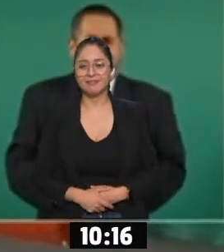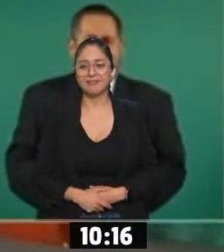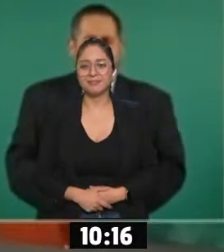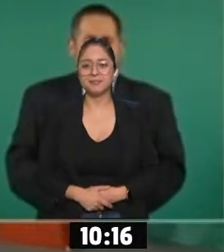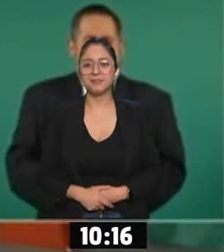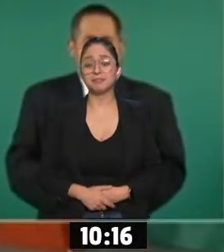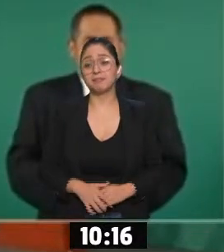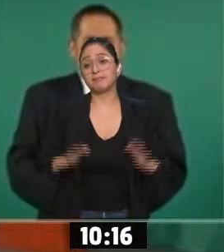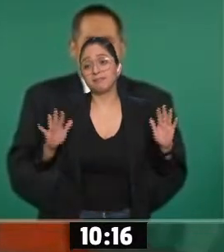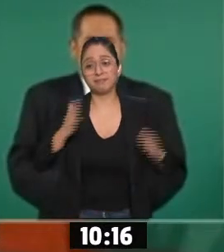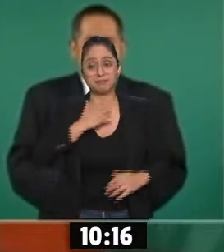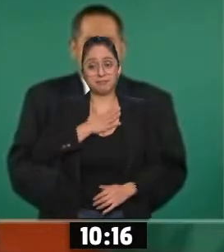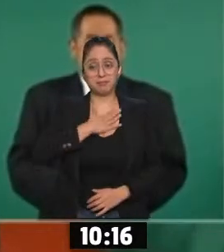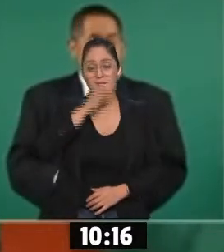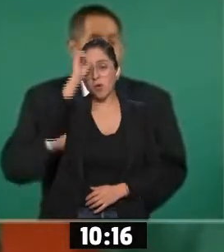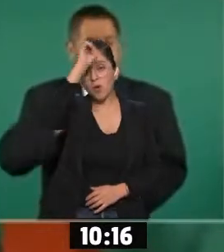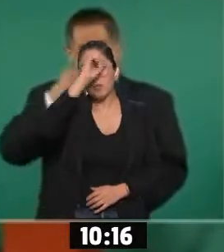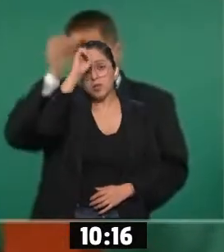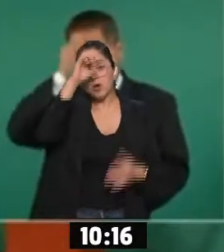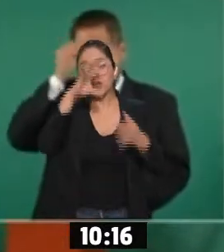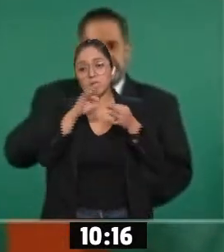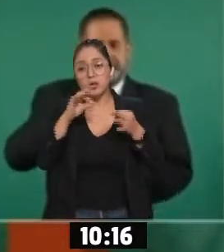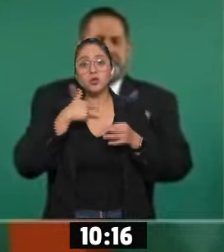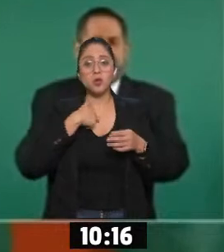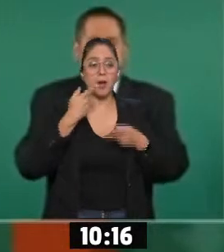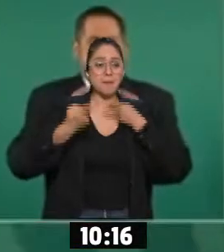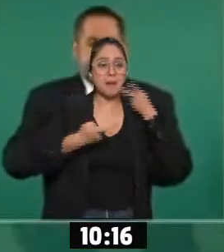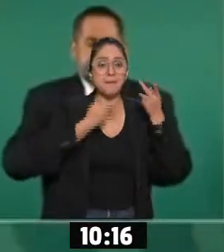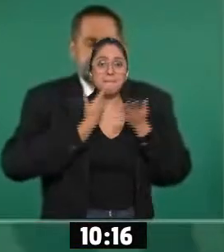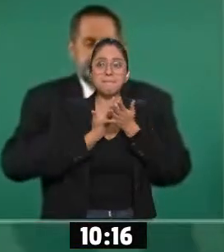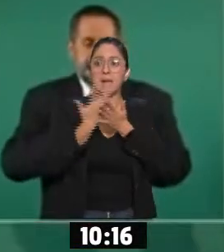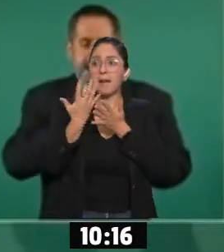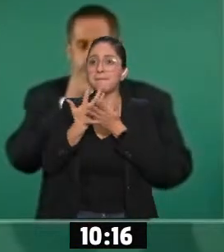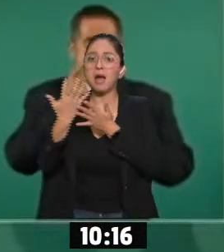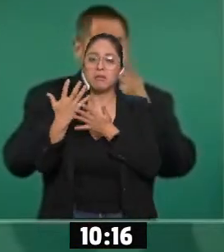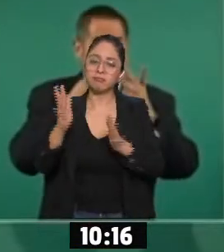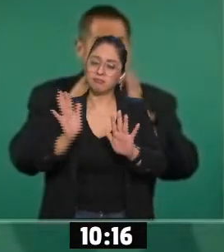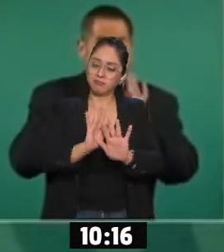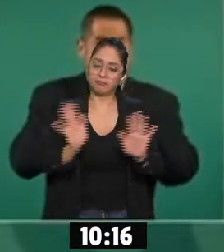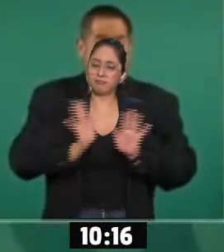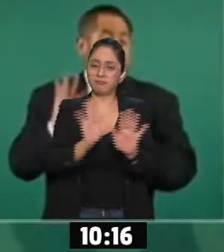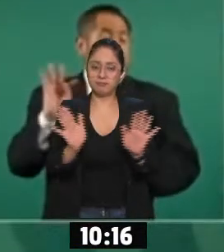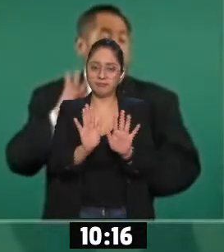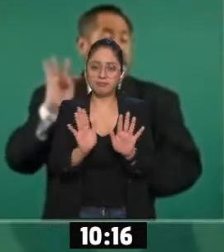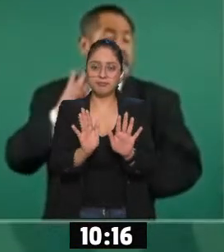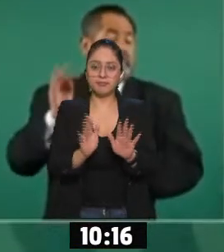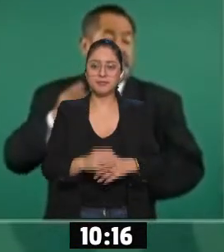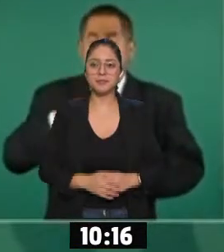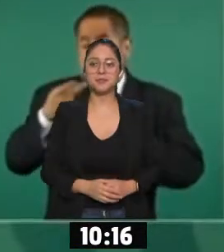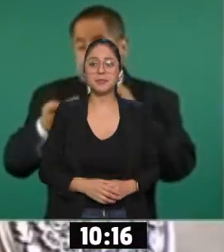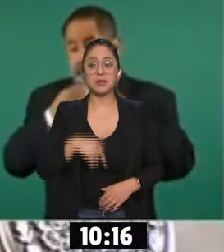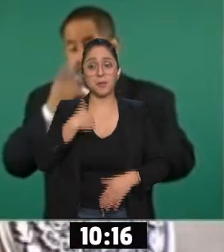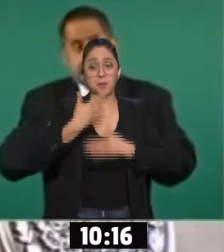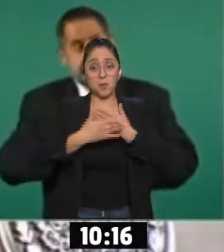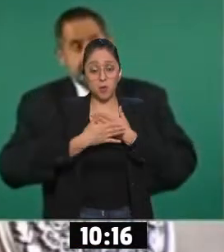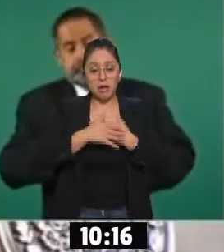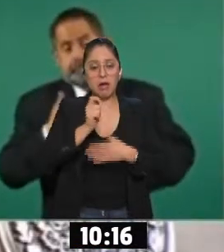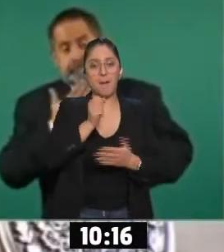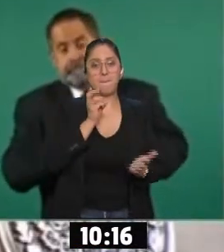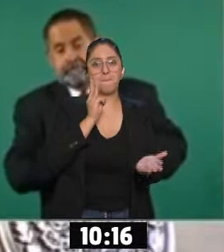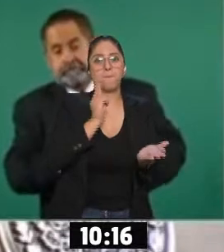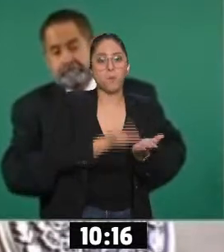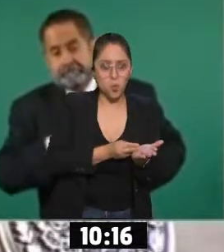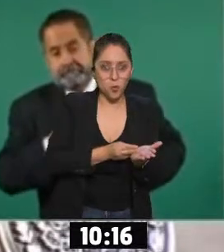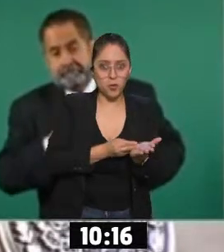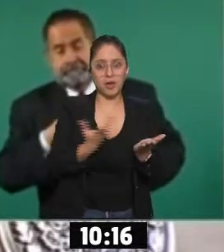Esa es mi opinión. Y no puedo hablar más porque si no me van a sancionar, me van a